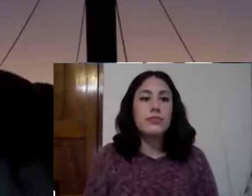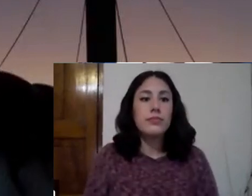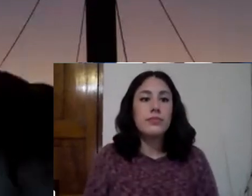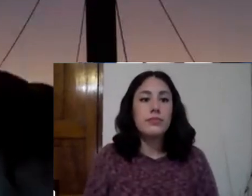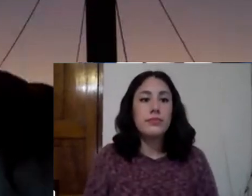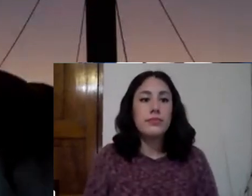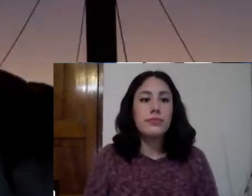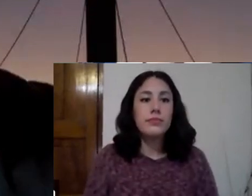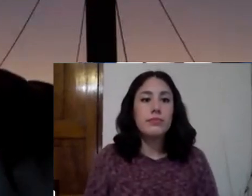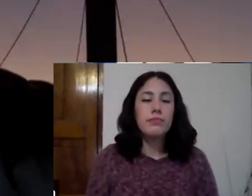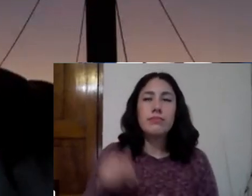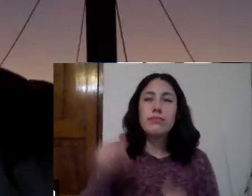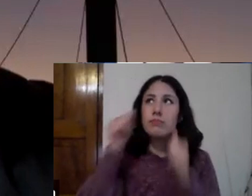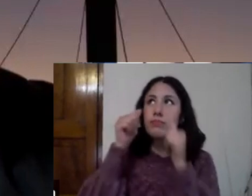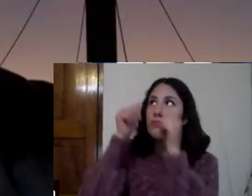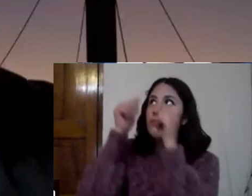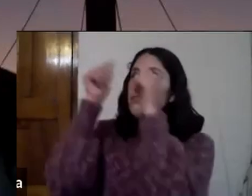misteriosa de Dios.